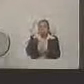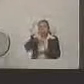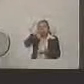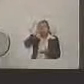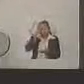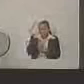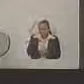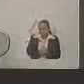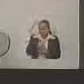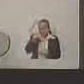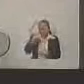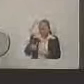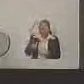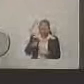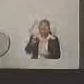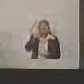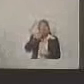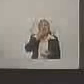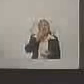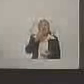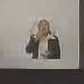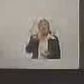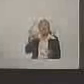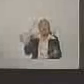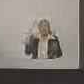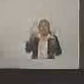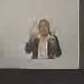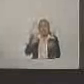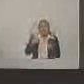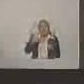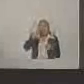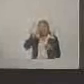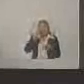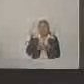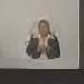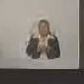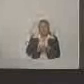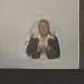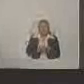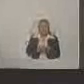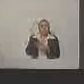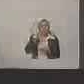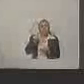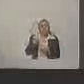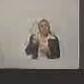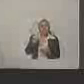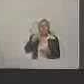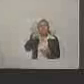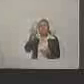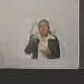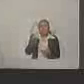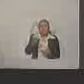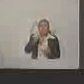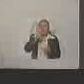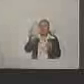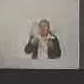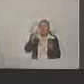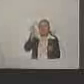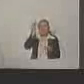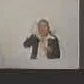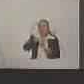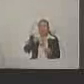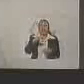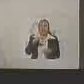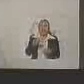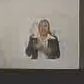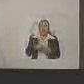hay un costo que saldar. Y de manera responsable te digo que no permitiré que ningún costo se quede sin pagar.